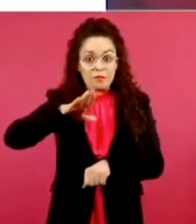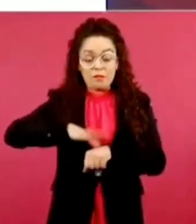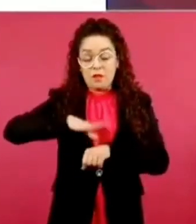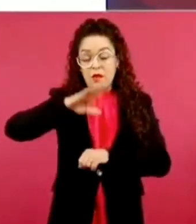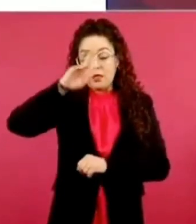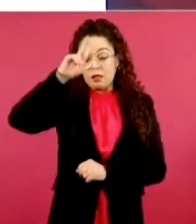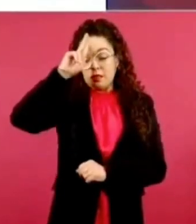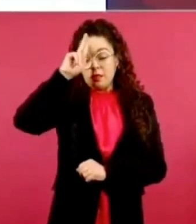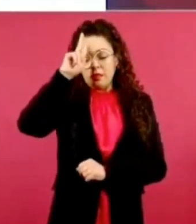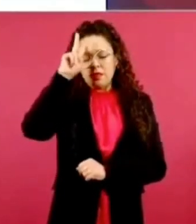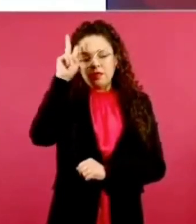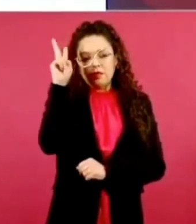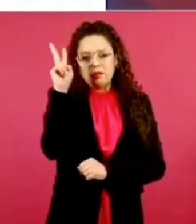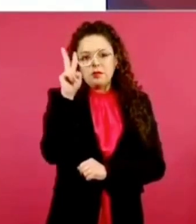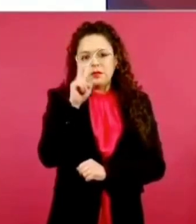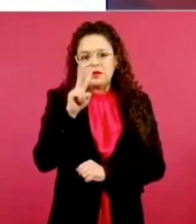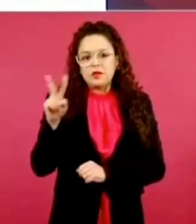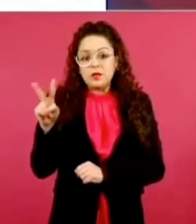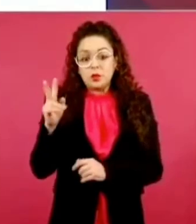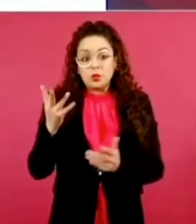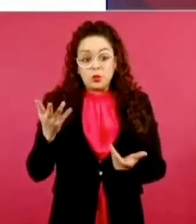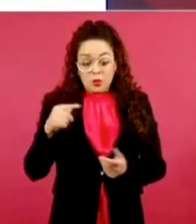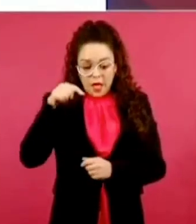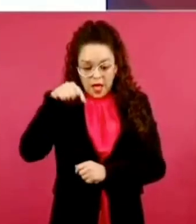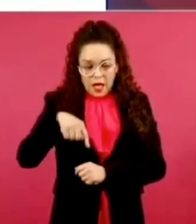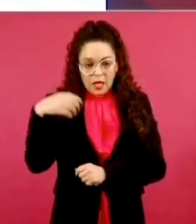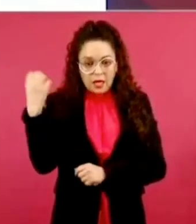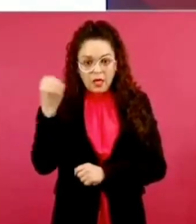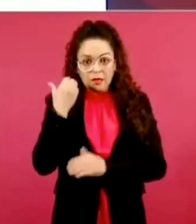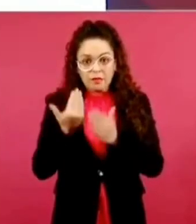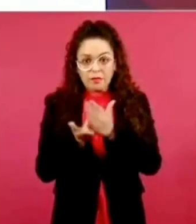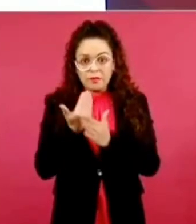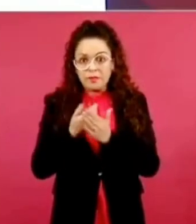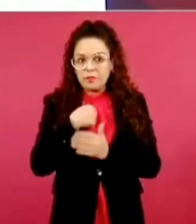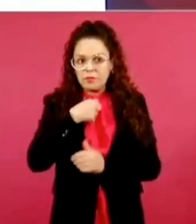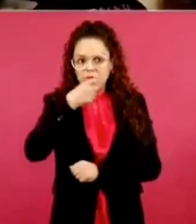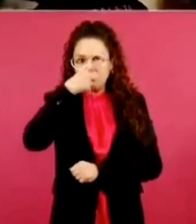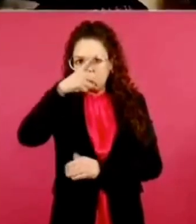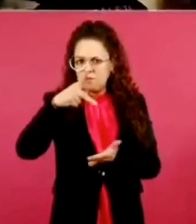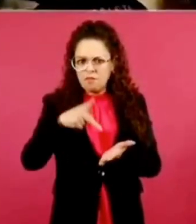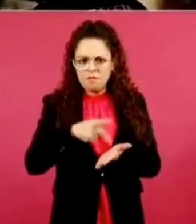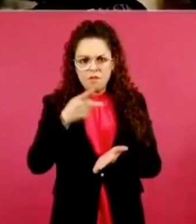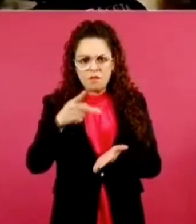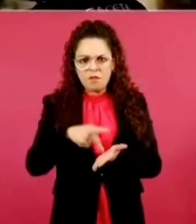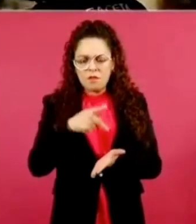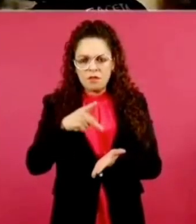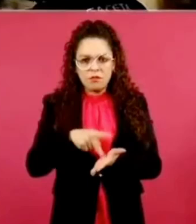porque lo he dicho aquí, lo destazaron,